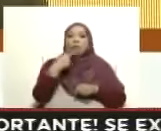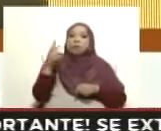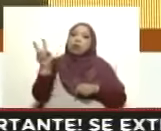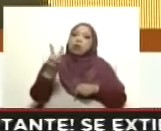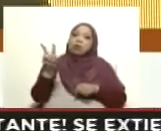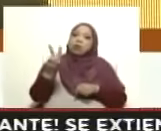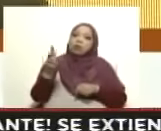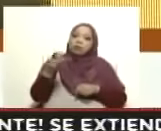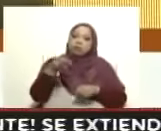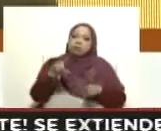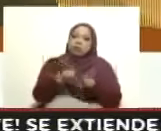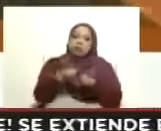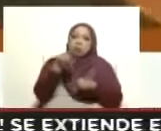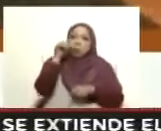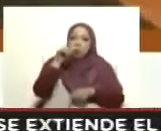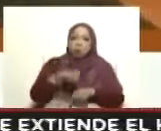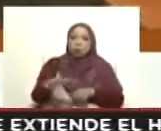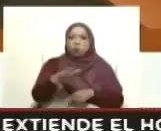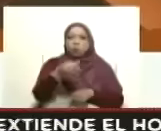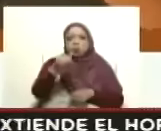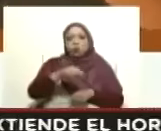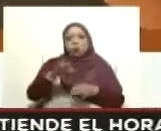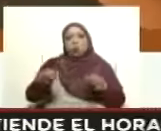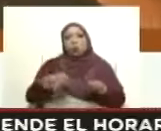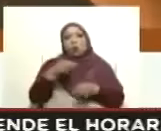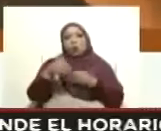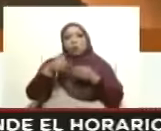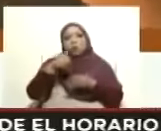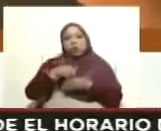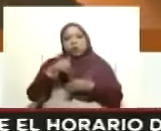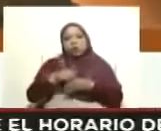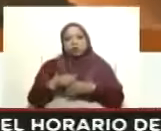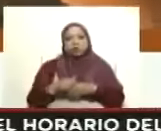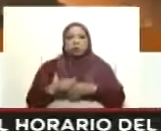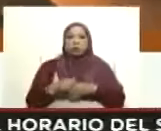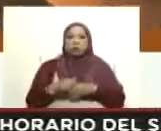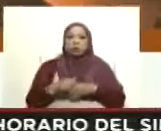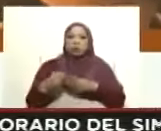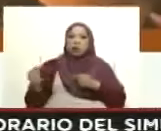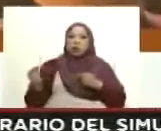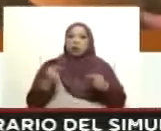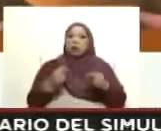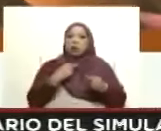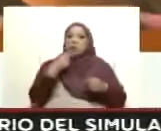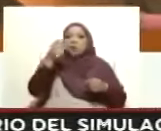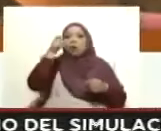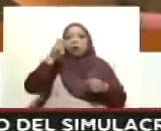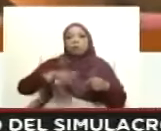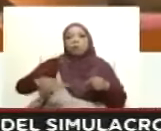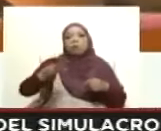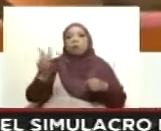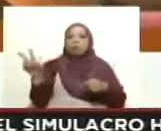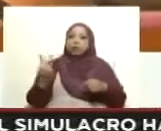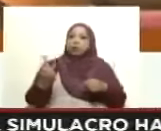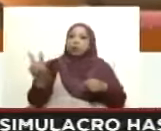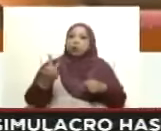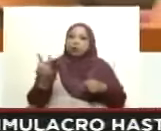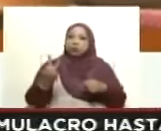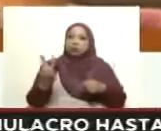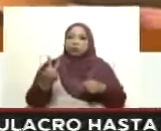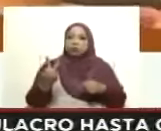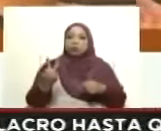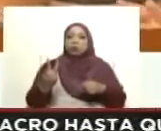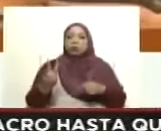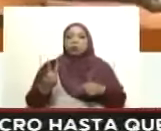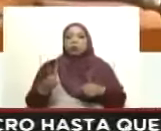es la voz de Dios Y si hoy que no era la elección se levantó la voz del pueblo de Venezuela Yo lo